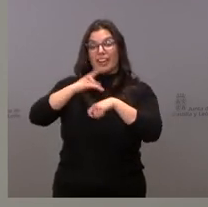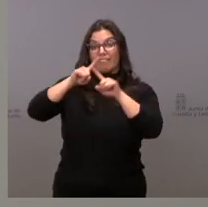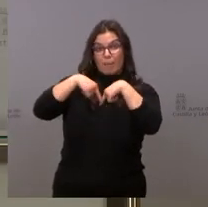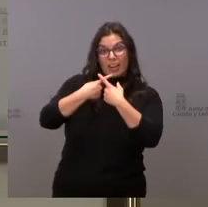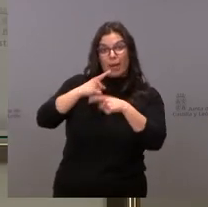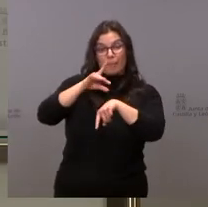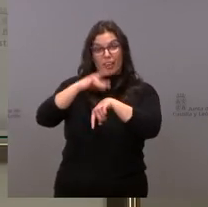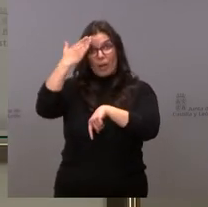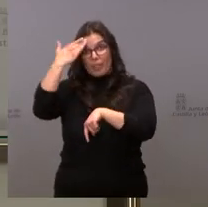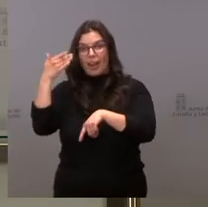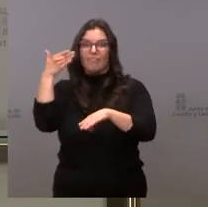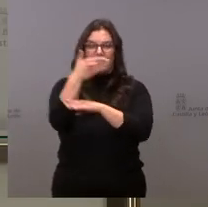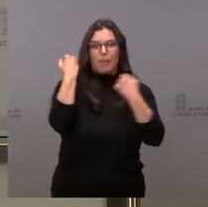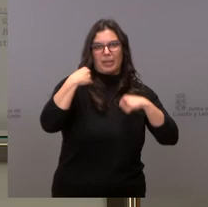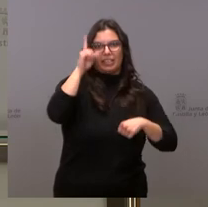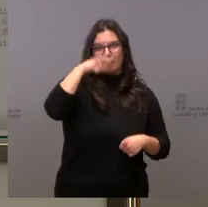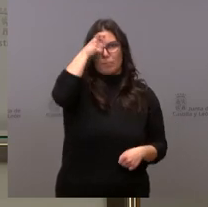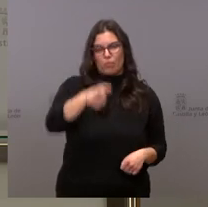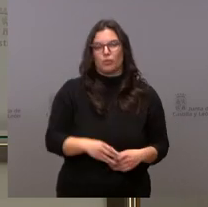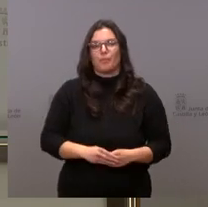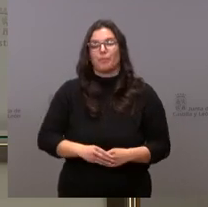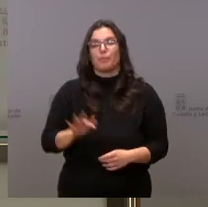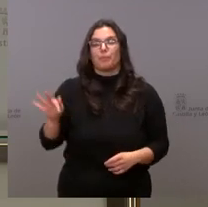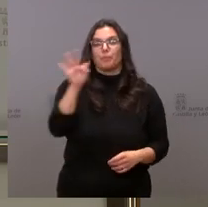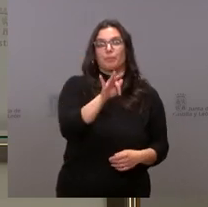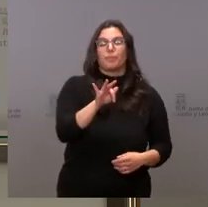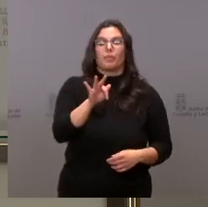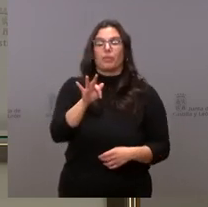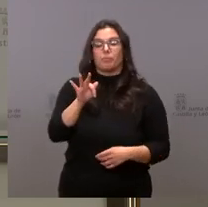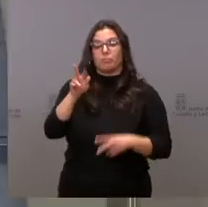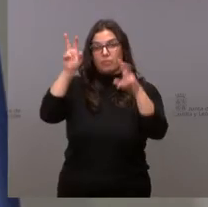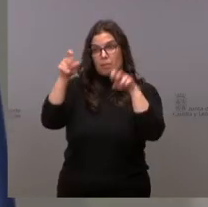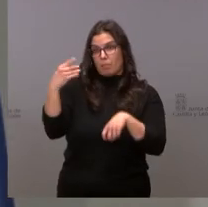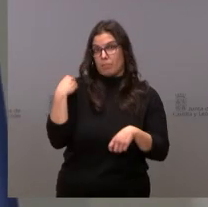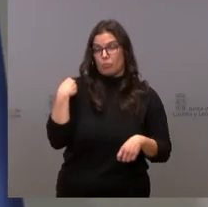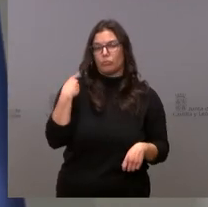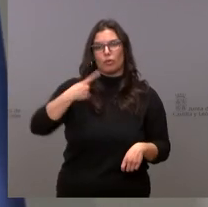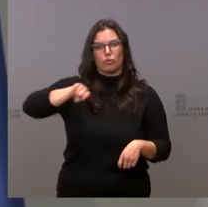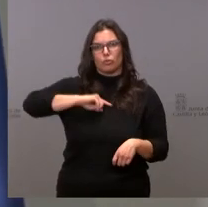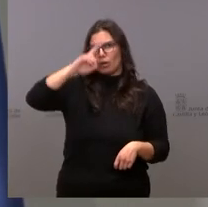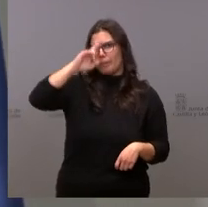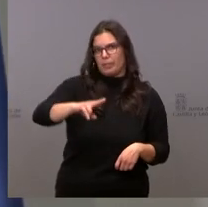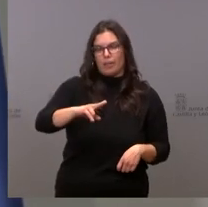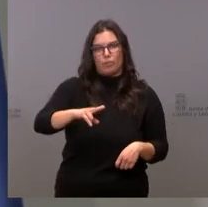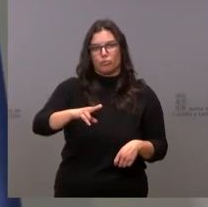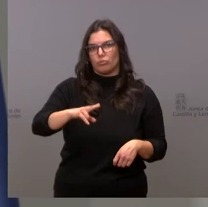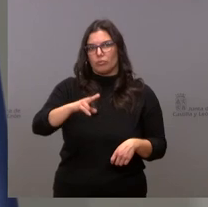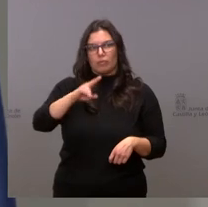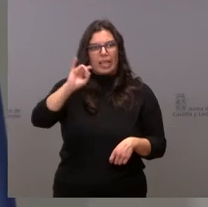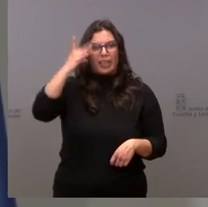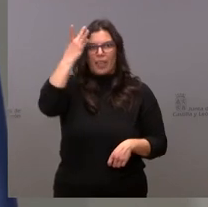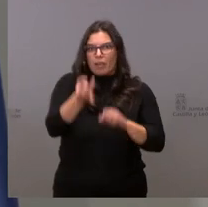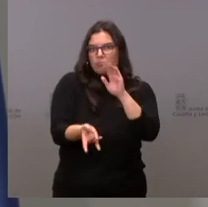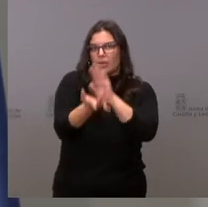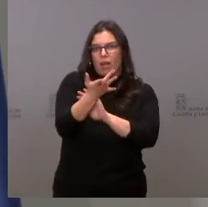rural y en relación con la otra cuestión que usted plantea nosotros respetamos cualquier iniciativa que en todo el estado de derecho pueda